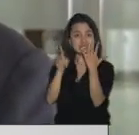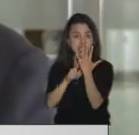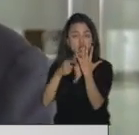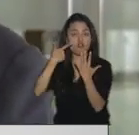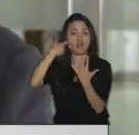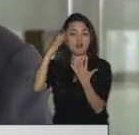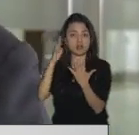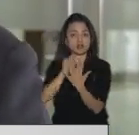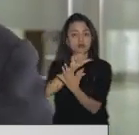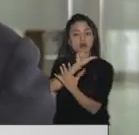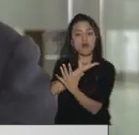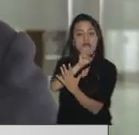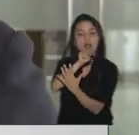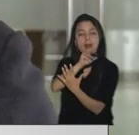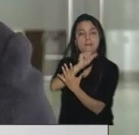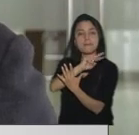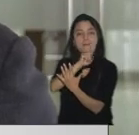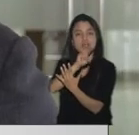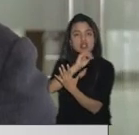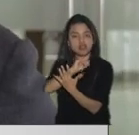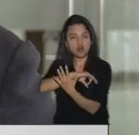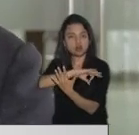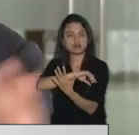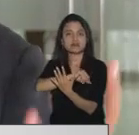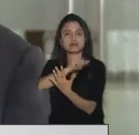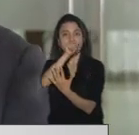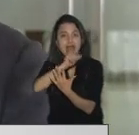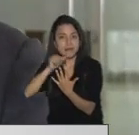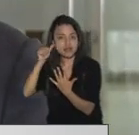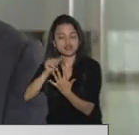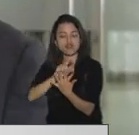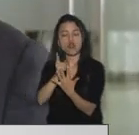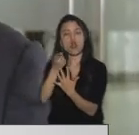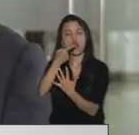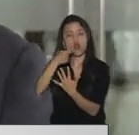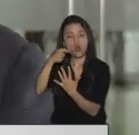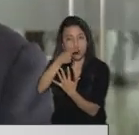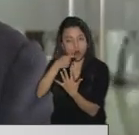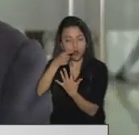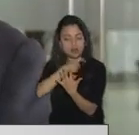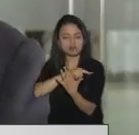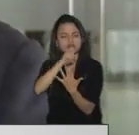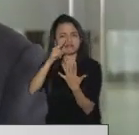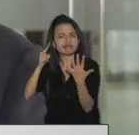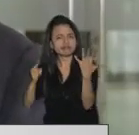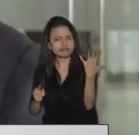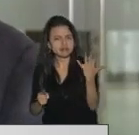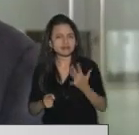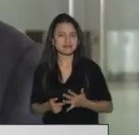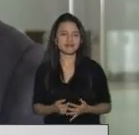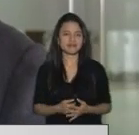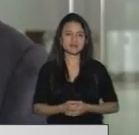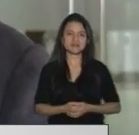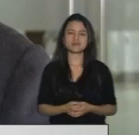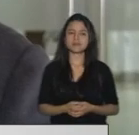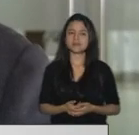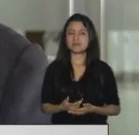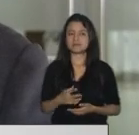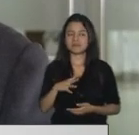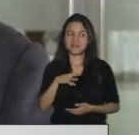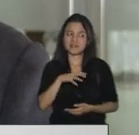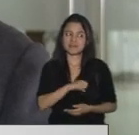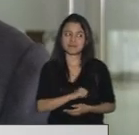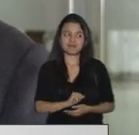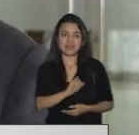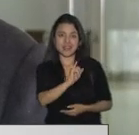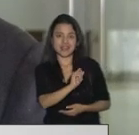grandes como Amazon, Google o cualquiera, las empresas en Israel, en Estados Unidos, lo que hay de empresas. Por eso nos lamentamos mucho la negligencia de